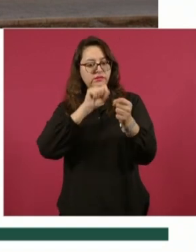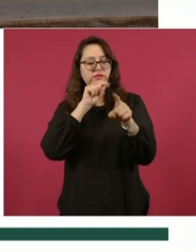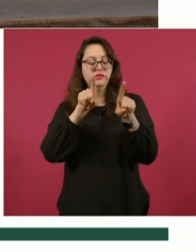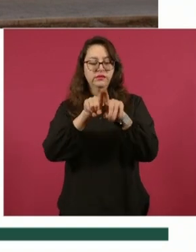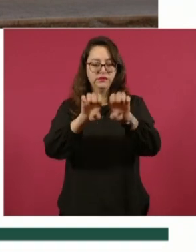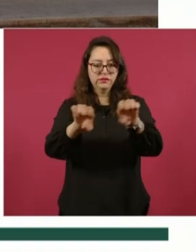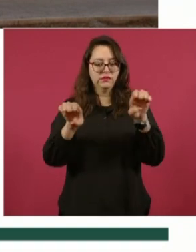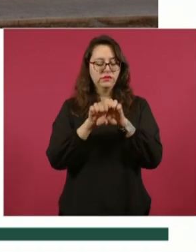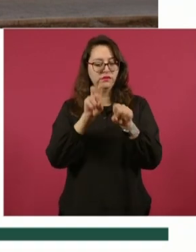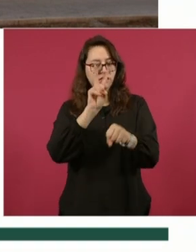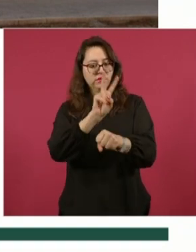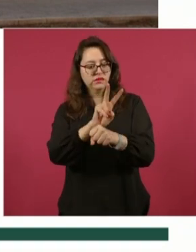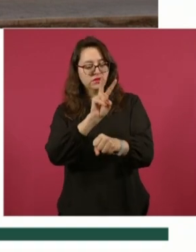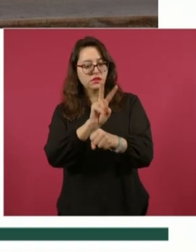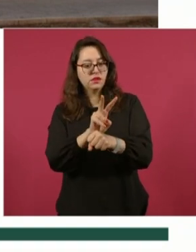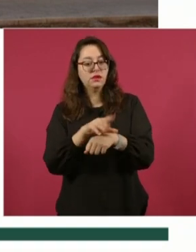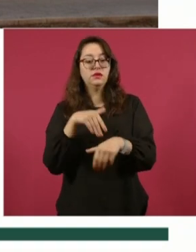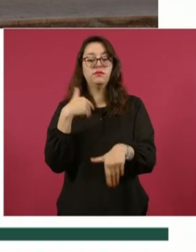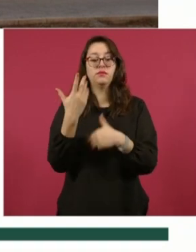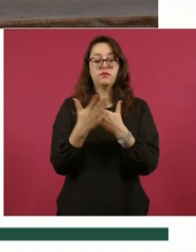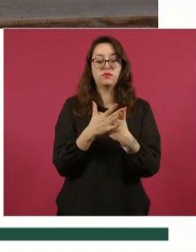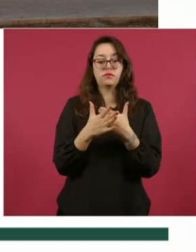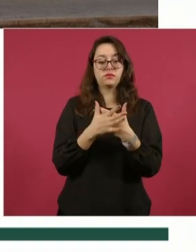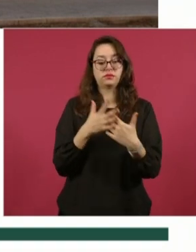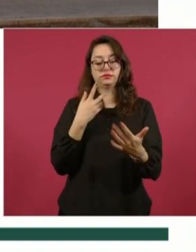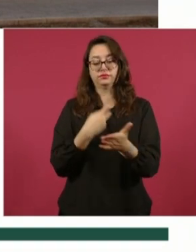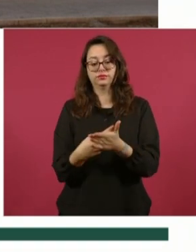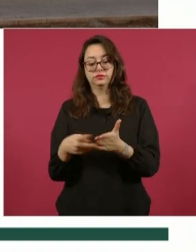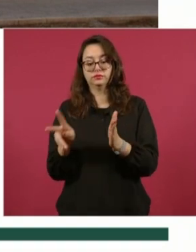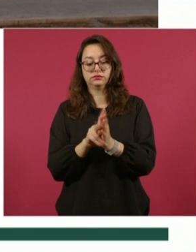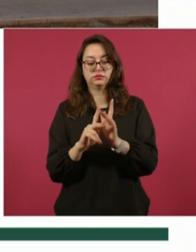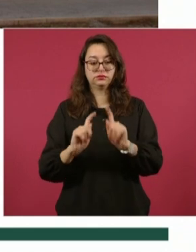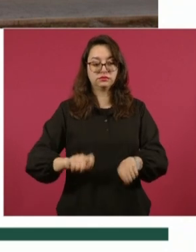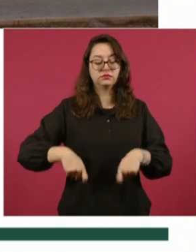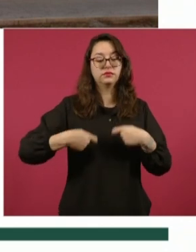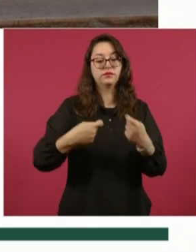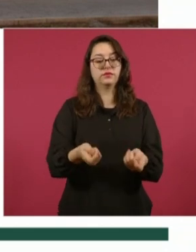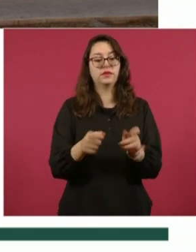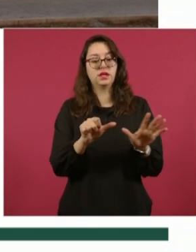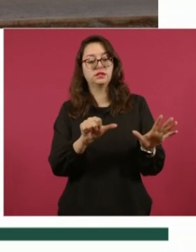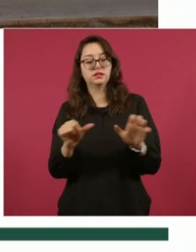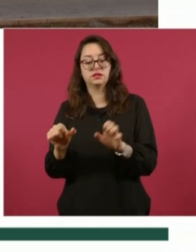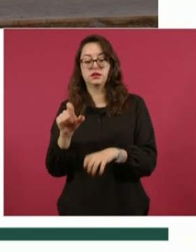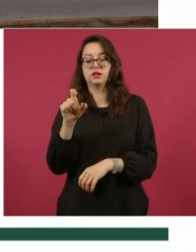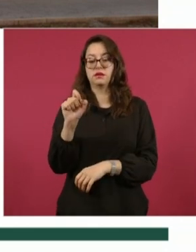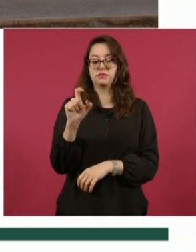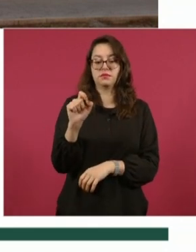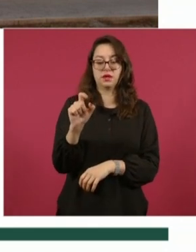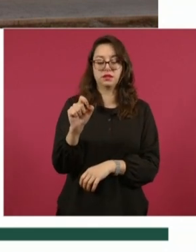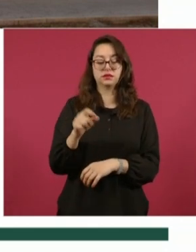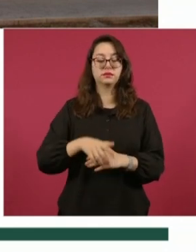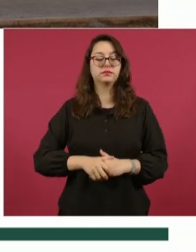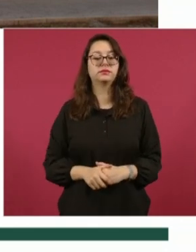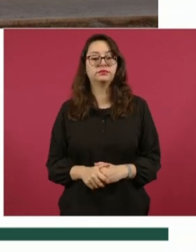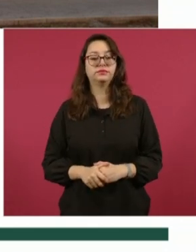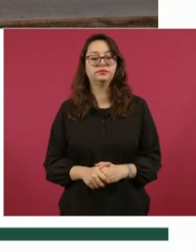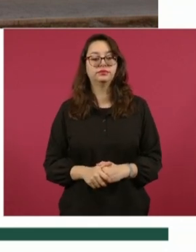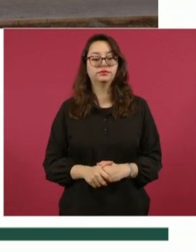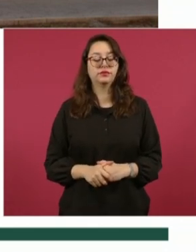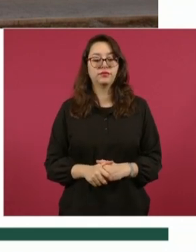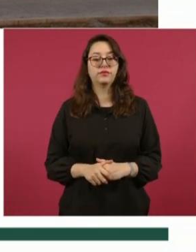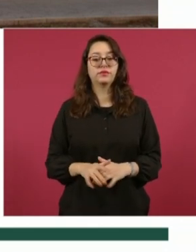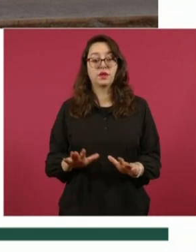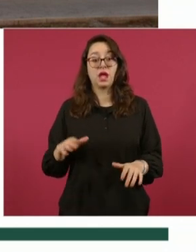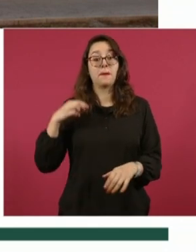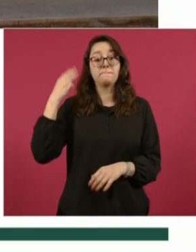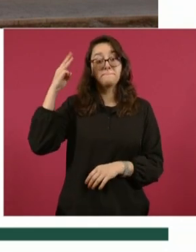también para los equipos de supervisión. Son también en Zacatecas 620 personas a basificar. En marzo